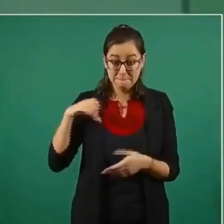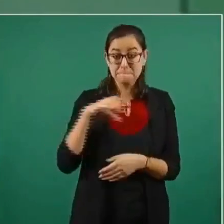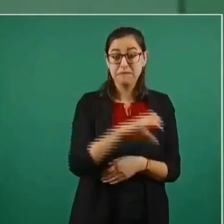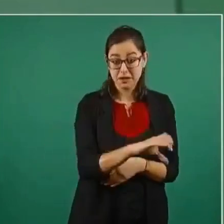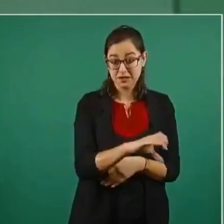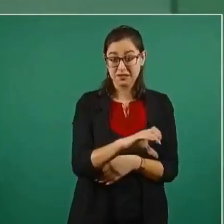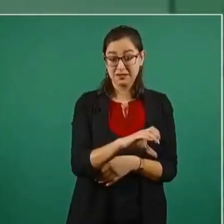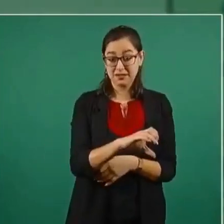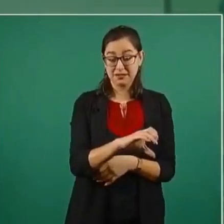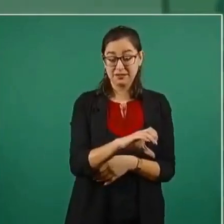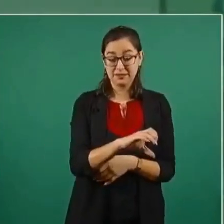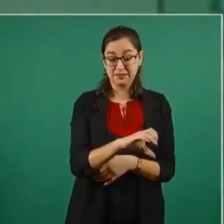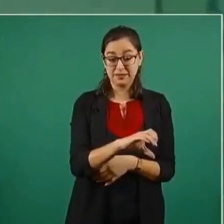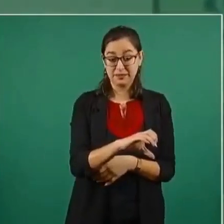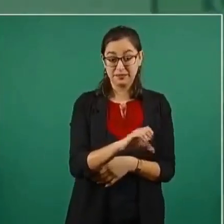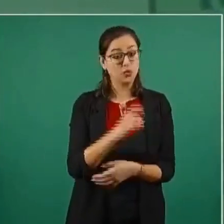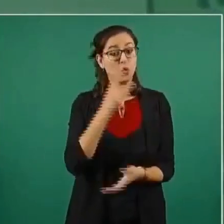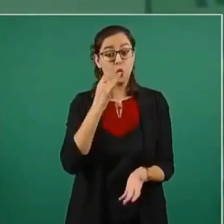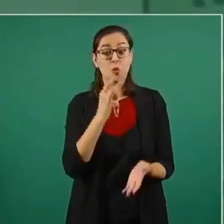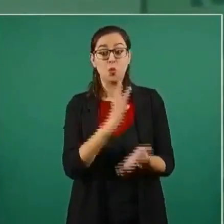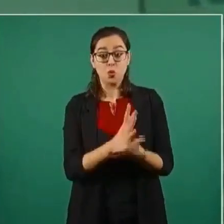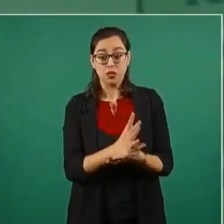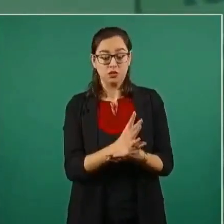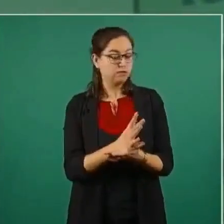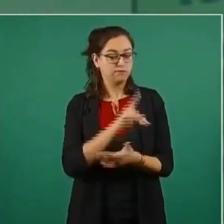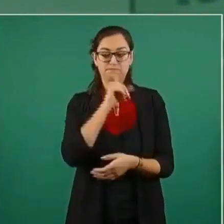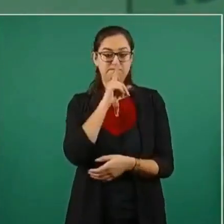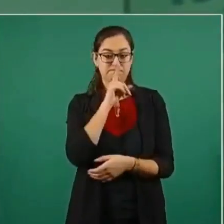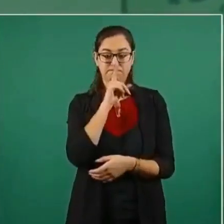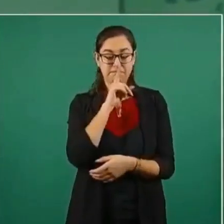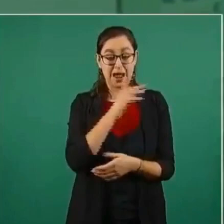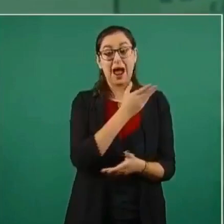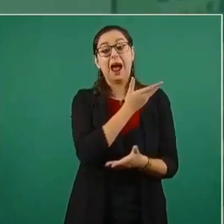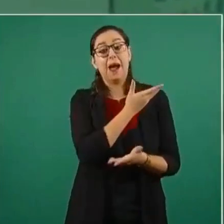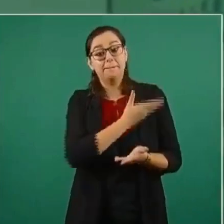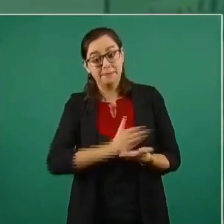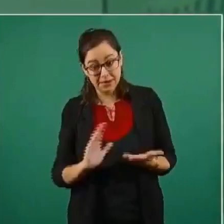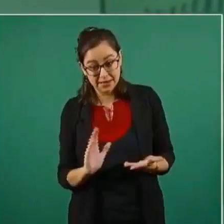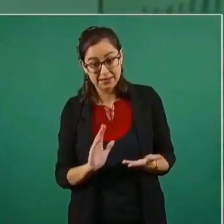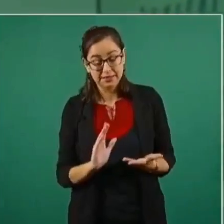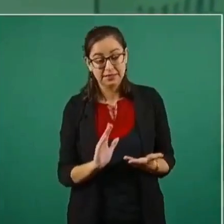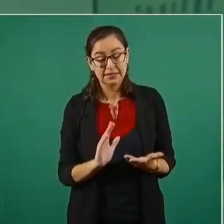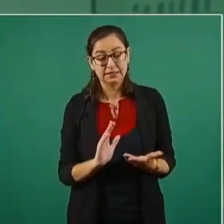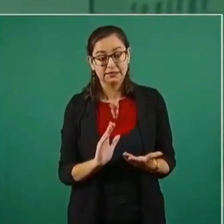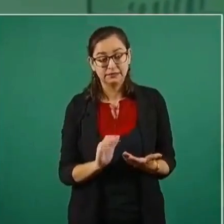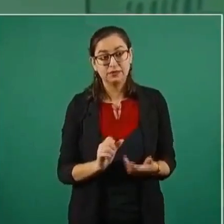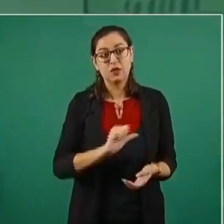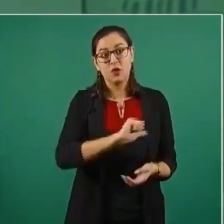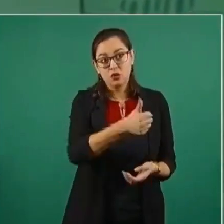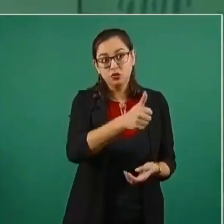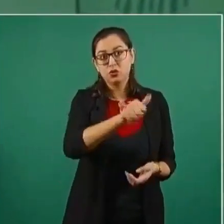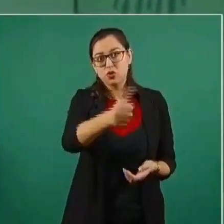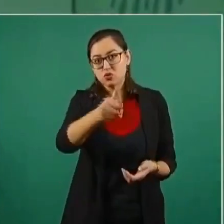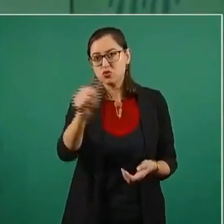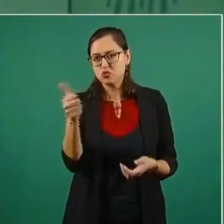eso, sino que todos los medios más importantes